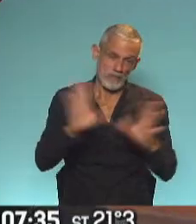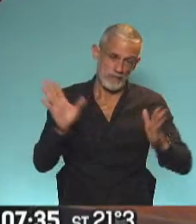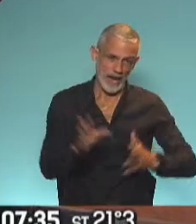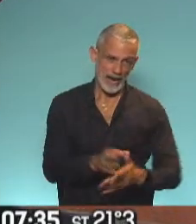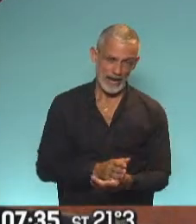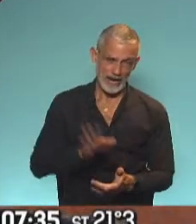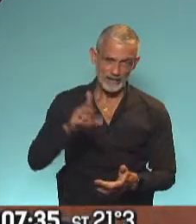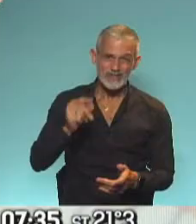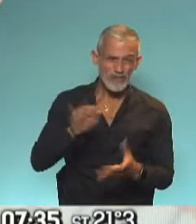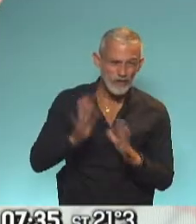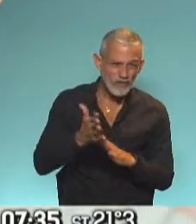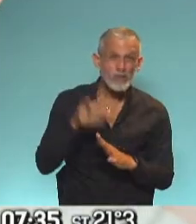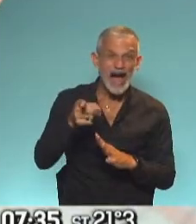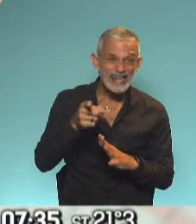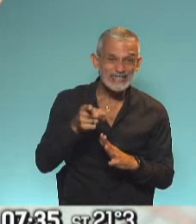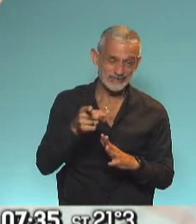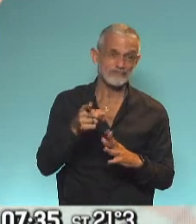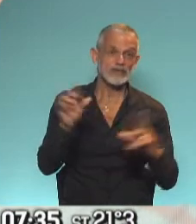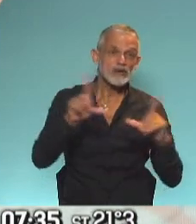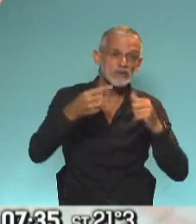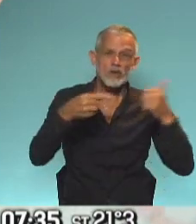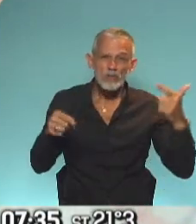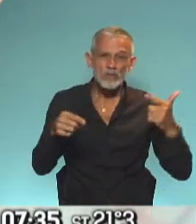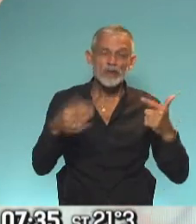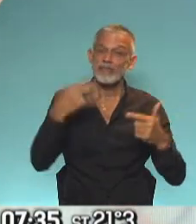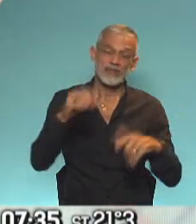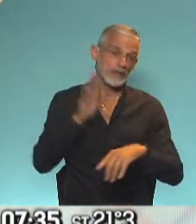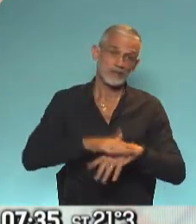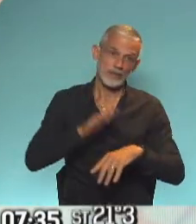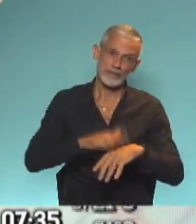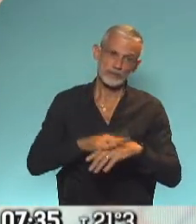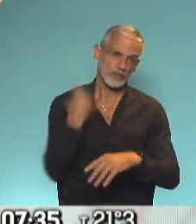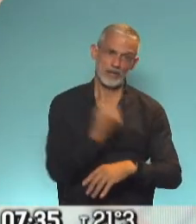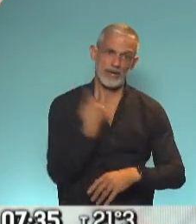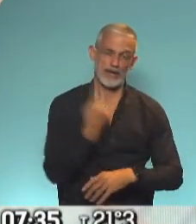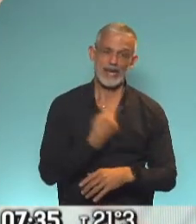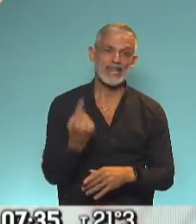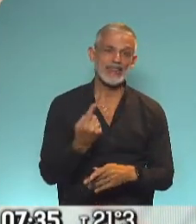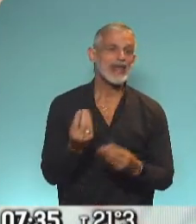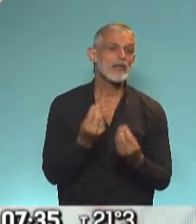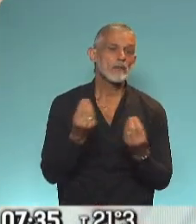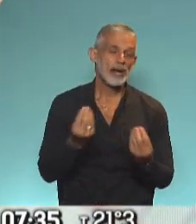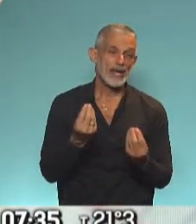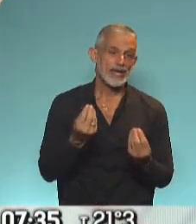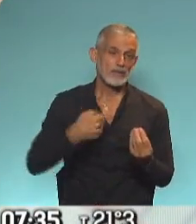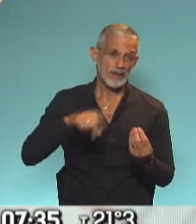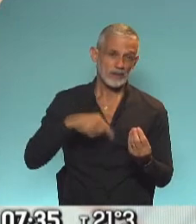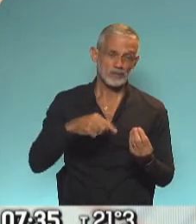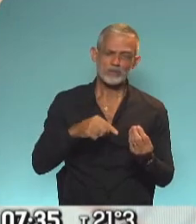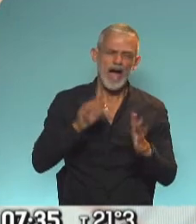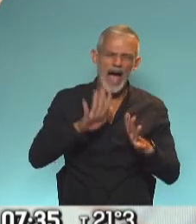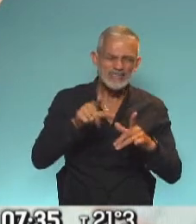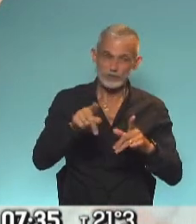aporta y de esta manera también es que decimos que los medios de comunicación tenemos un rol fundamental a la hora de poder